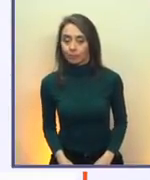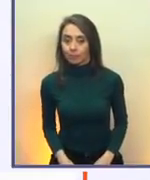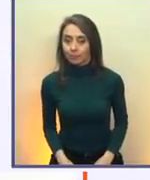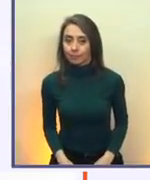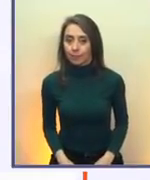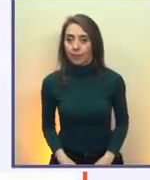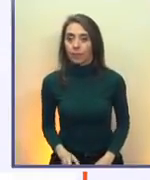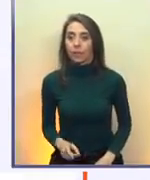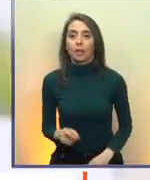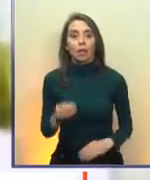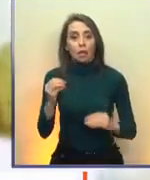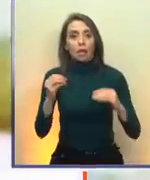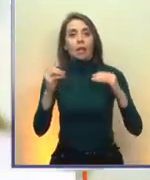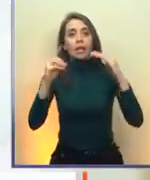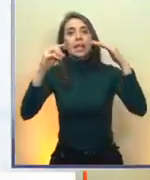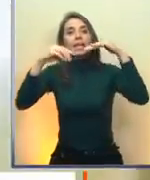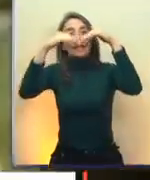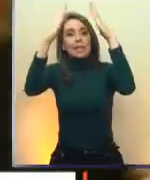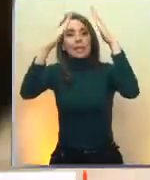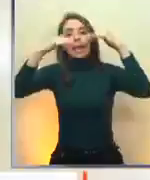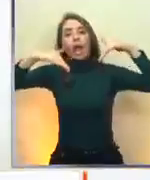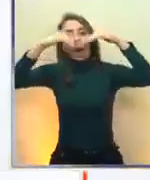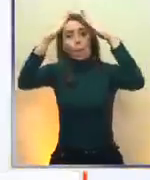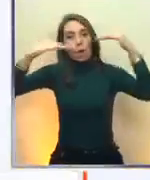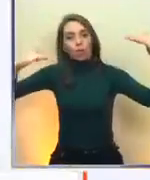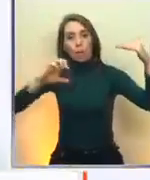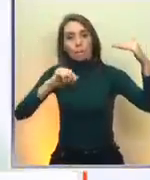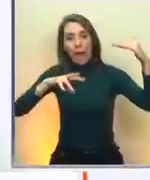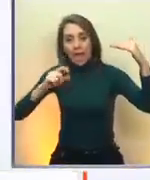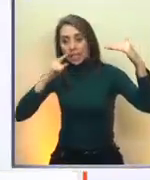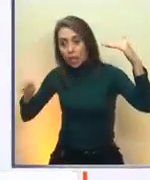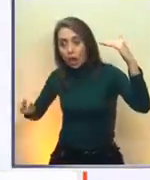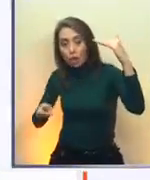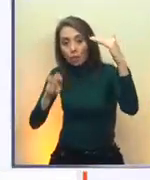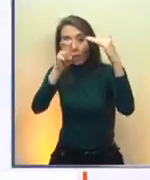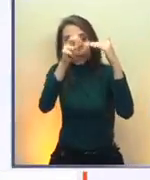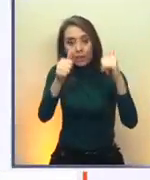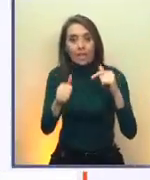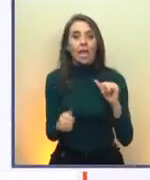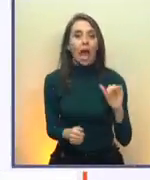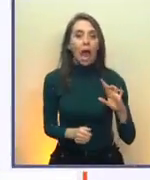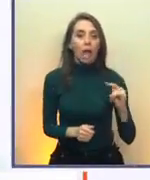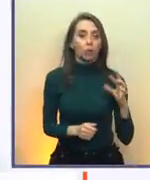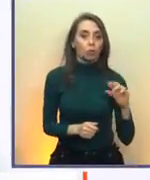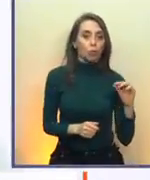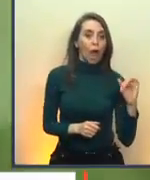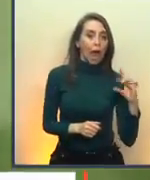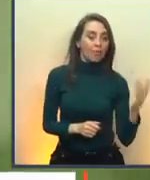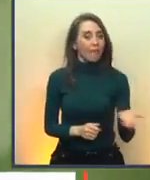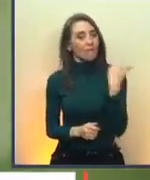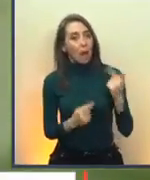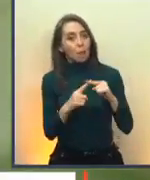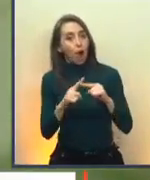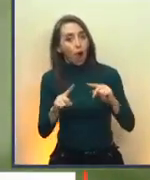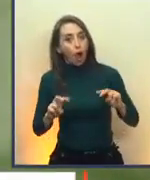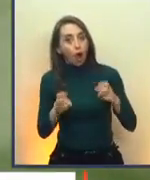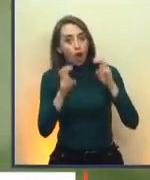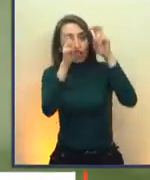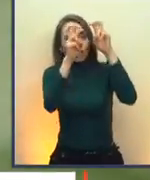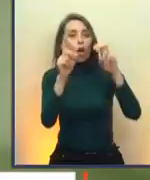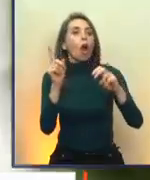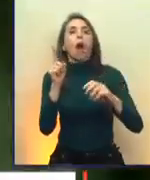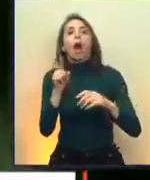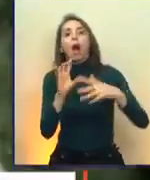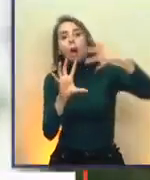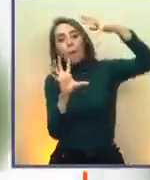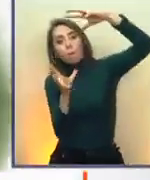El exitoso ascenso al Paine llevó a Arturo Aranda a integrar otra ambiciosa expedición con Monzino, esta vez a la última frontera